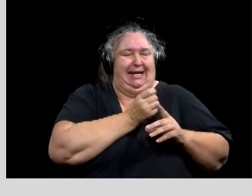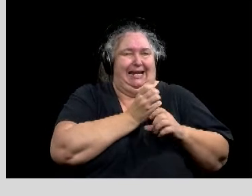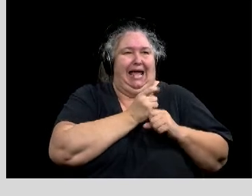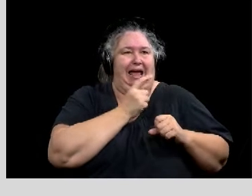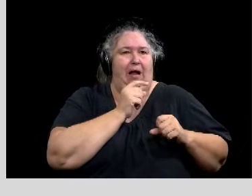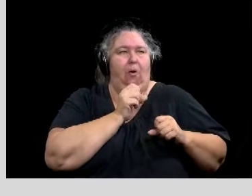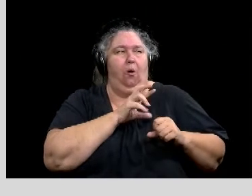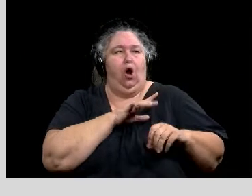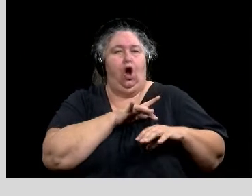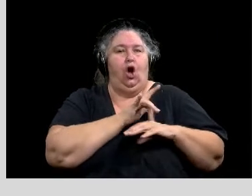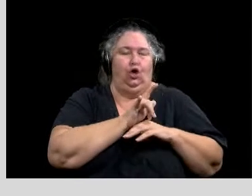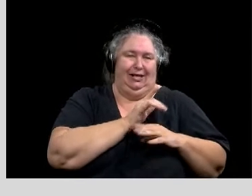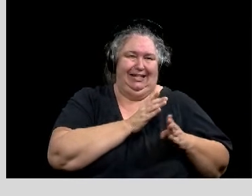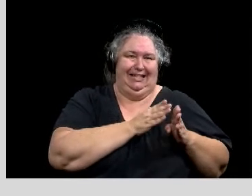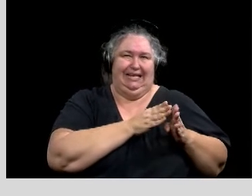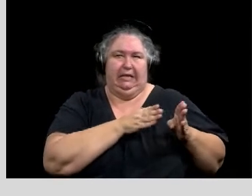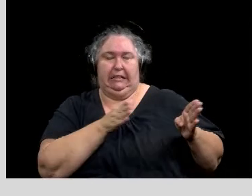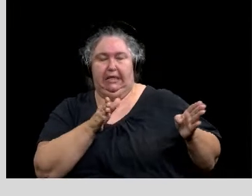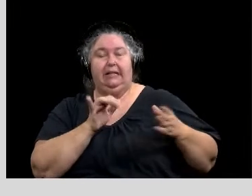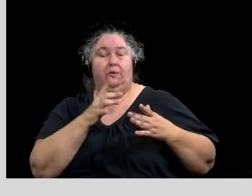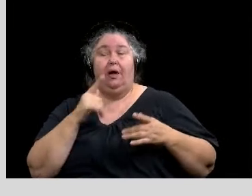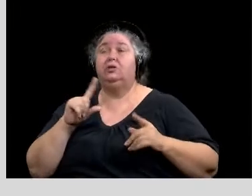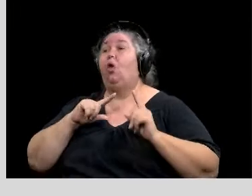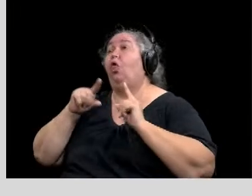está fuera de peligro